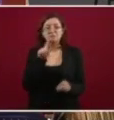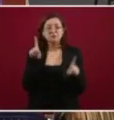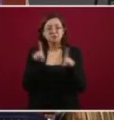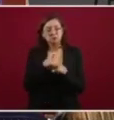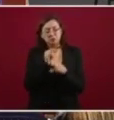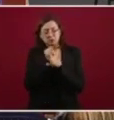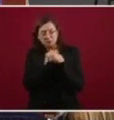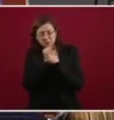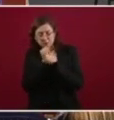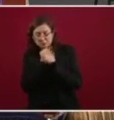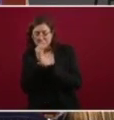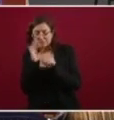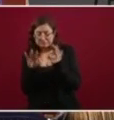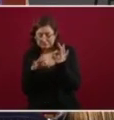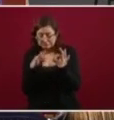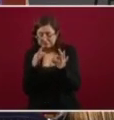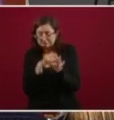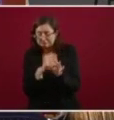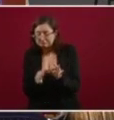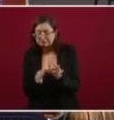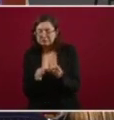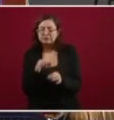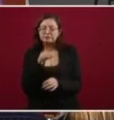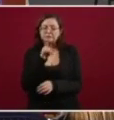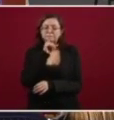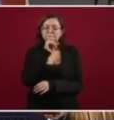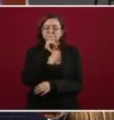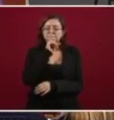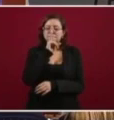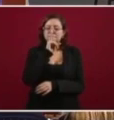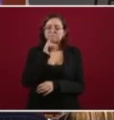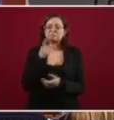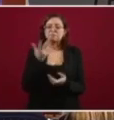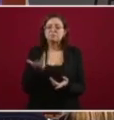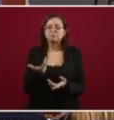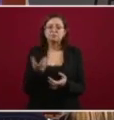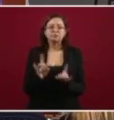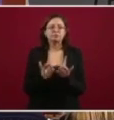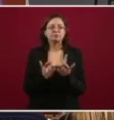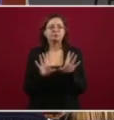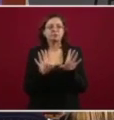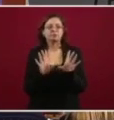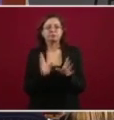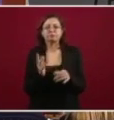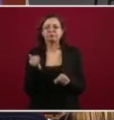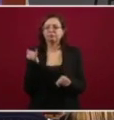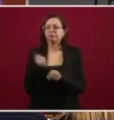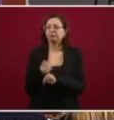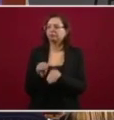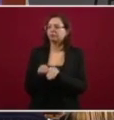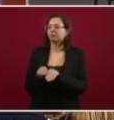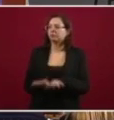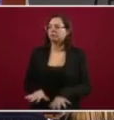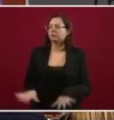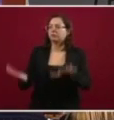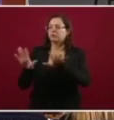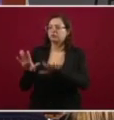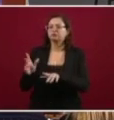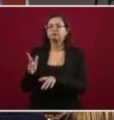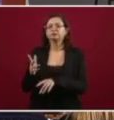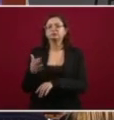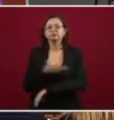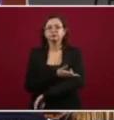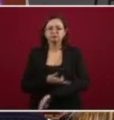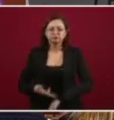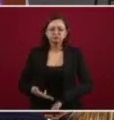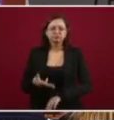La información que estuvo circulando de fuentes familiares